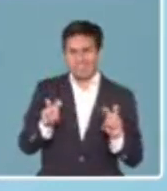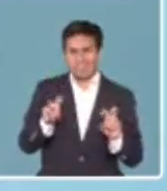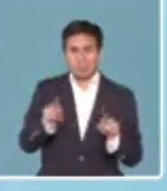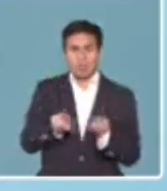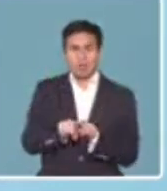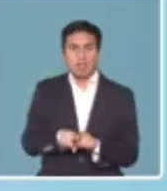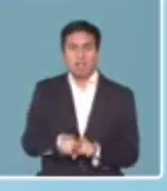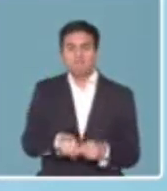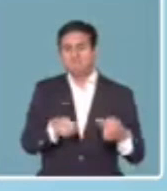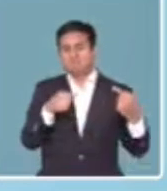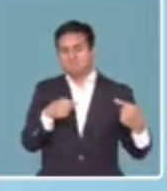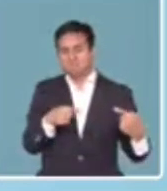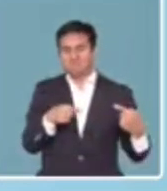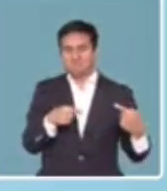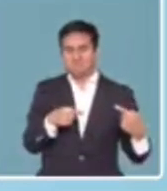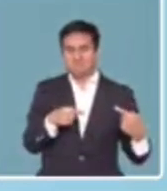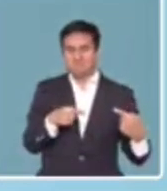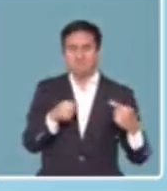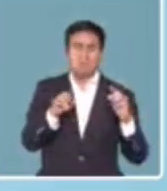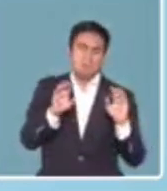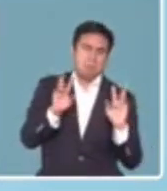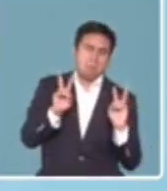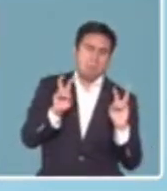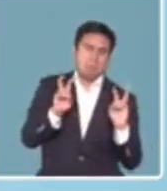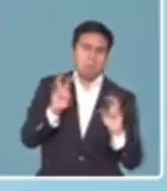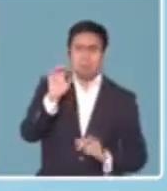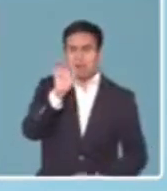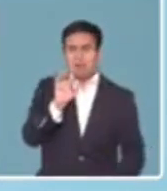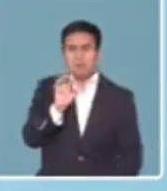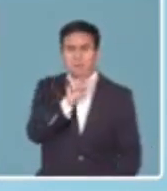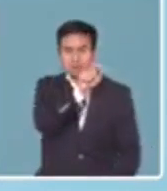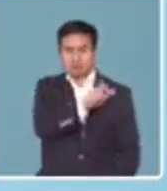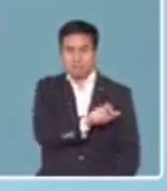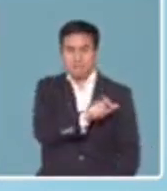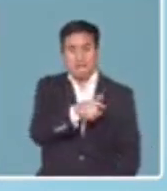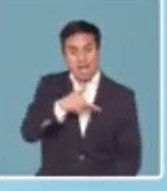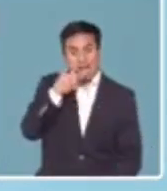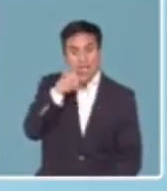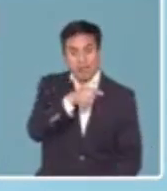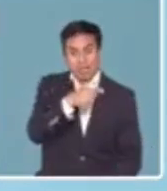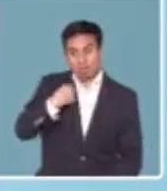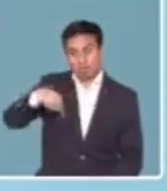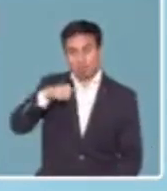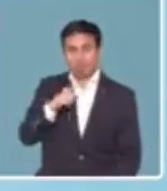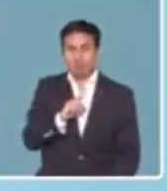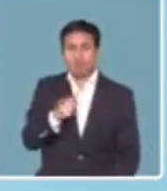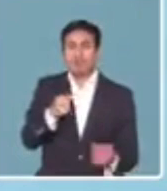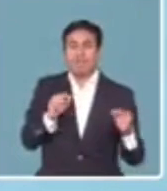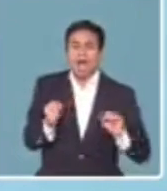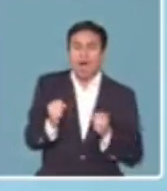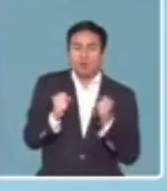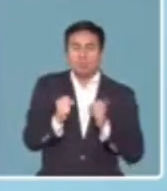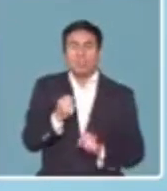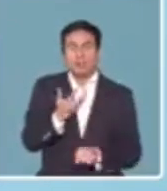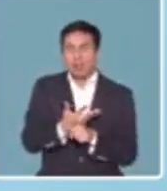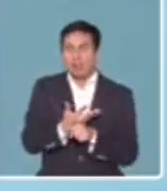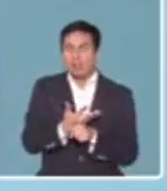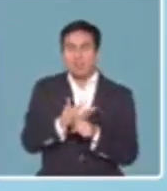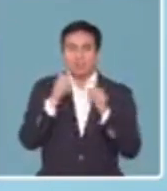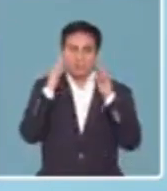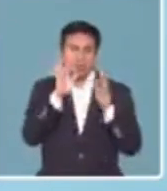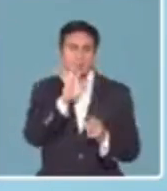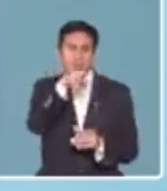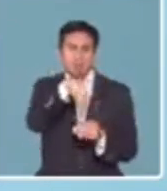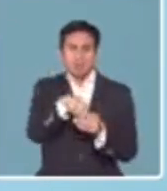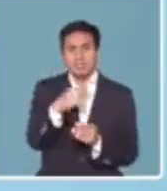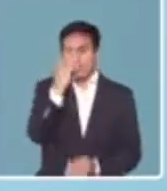generar una adversarialidad o entre la persona que acaba de hablar y nosotros, porque acá hay una angustia de la cual también tenemos que hacernos